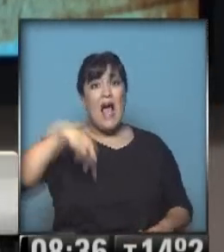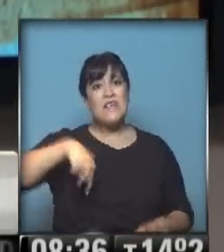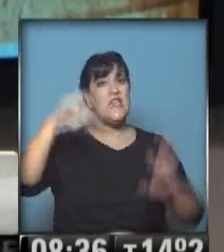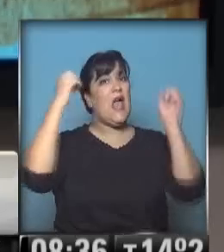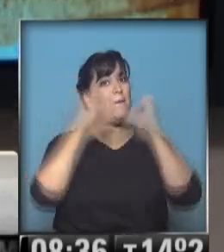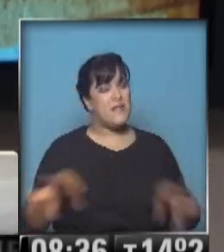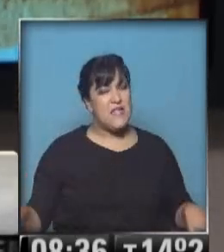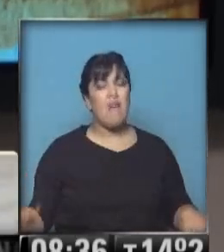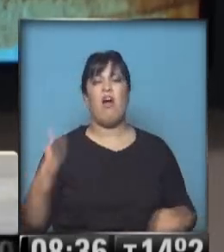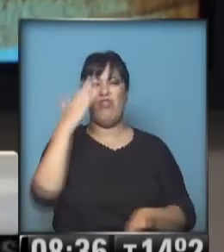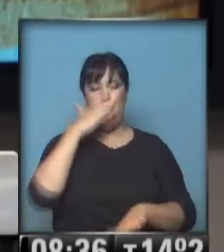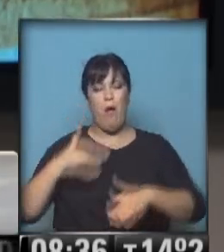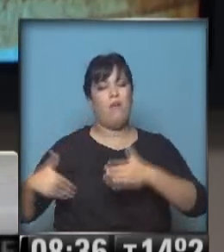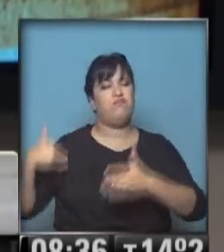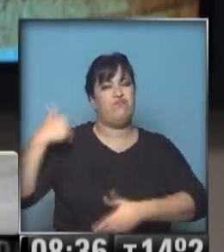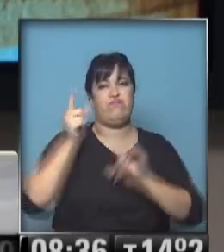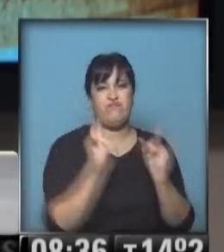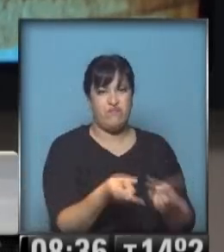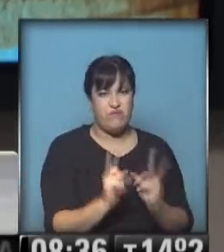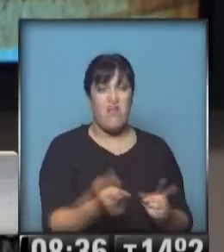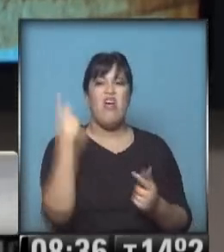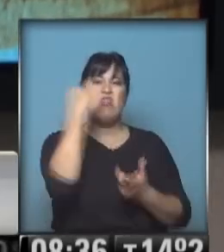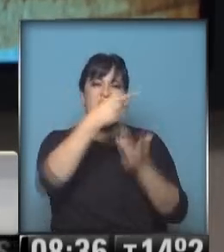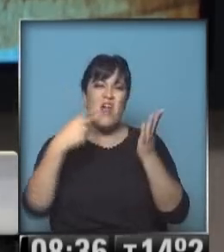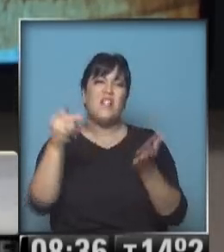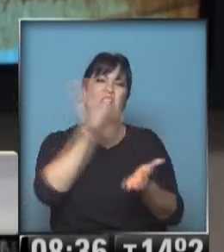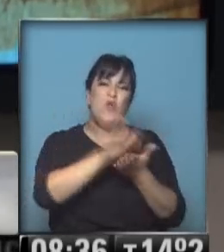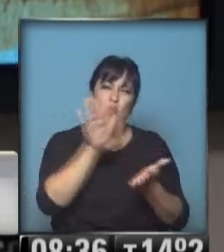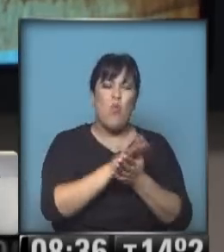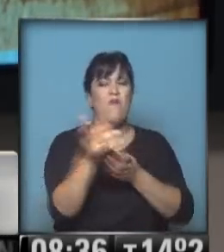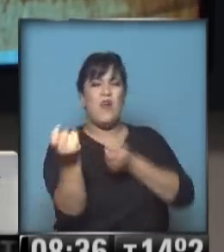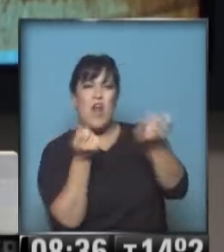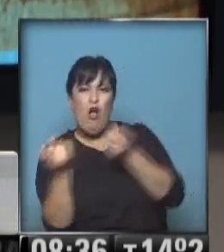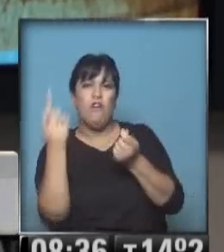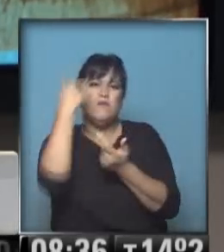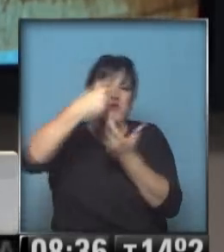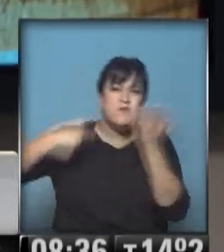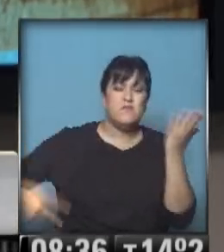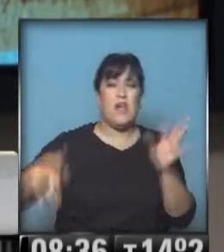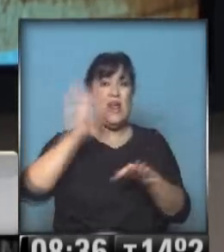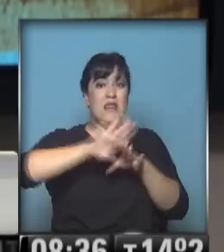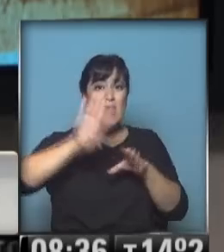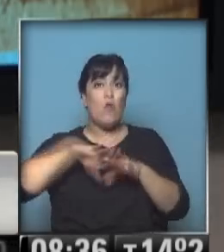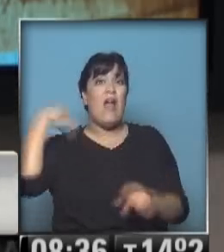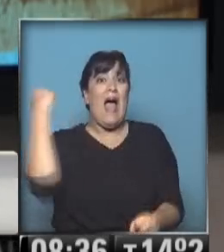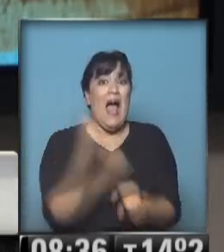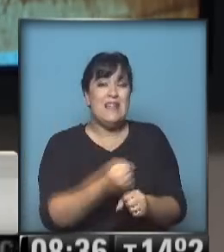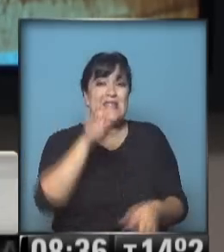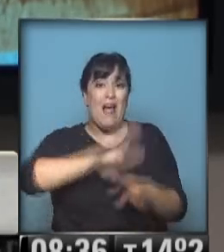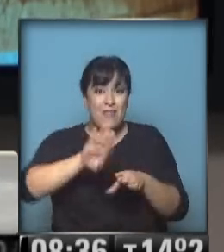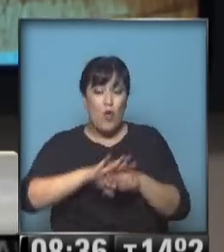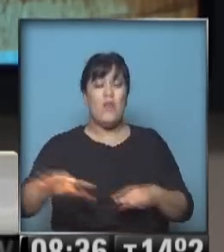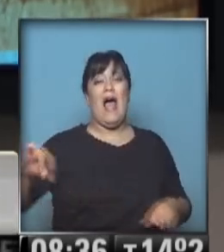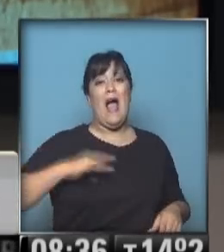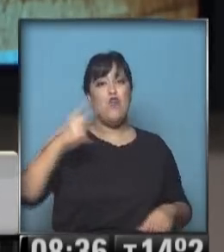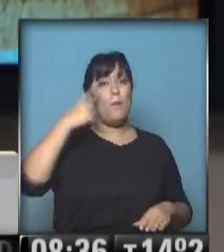después se desarrolló de la misma manera con las distintas renegociaciones refinanciaciones que se dieron hasta que esta deuda se pagó en 1904